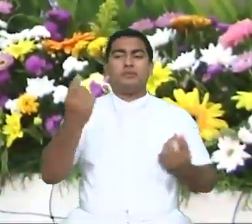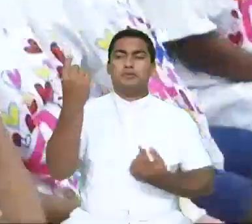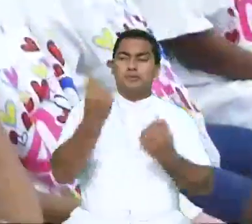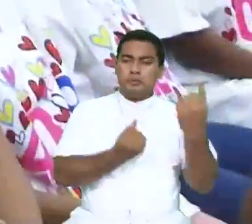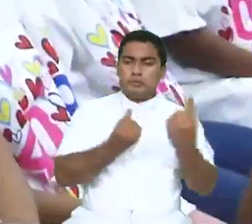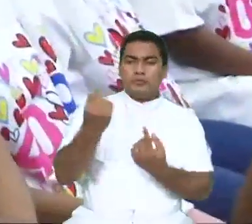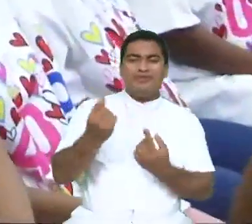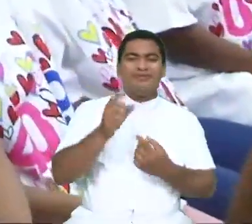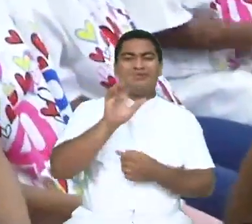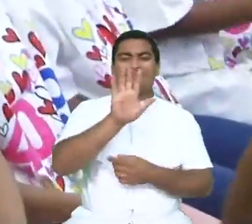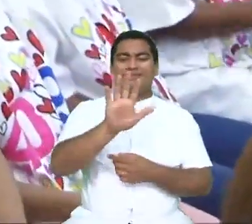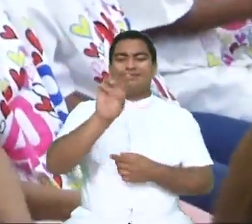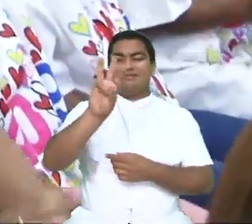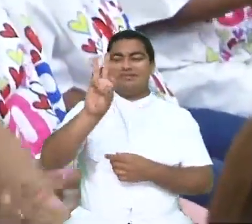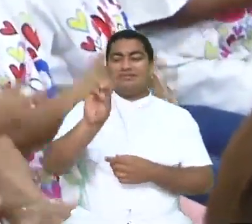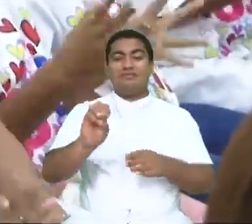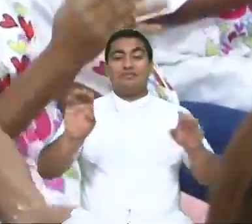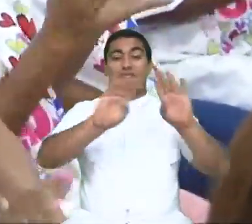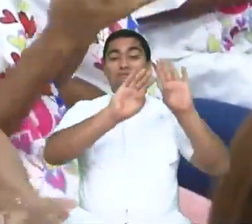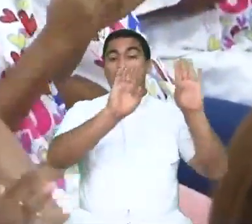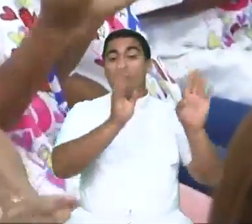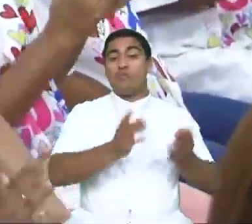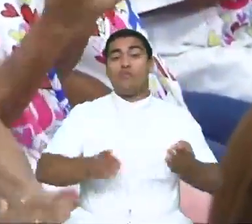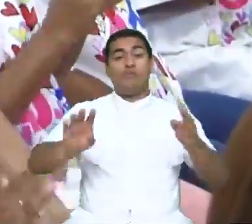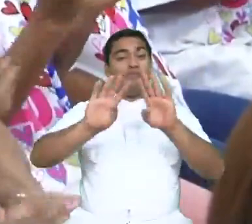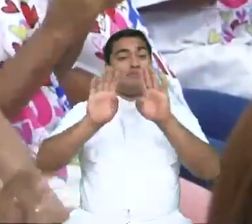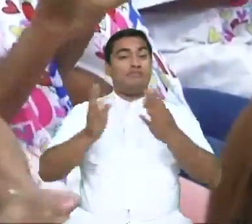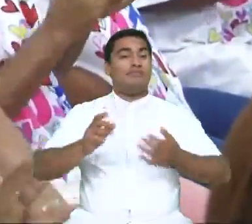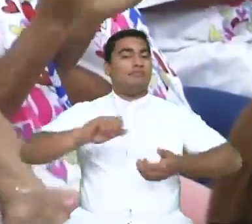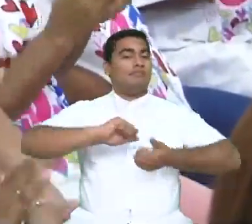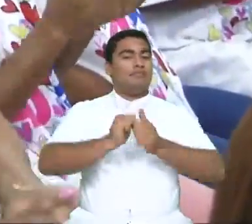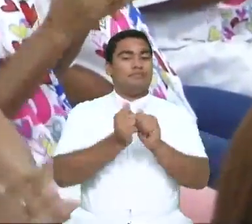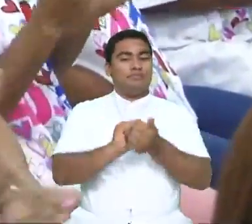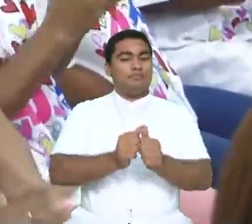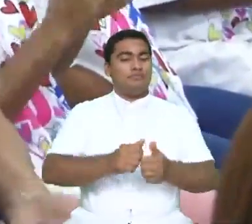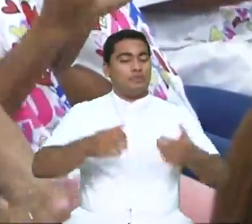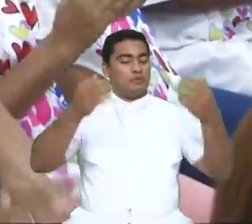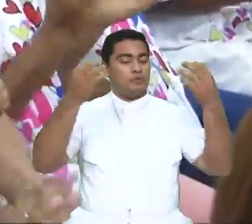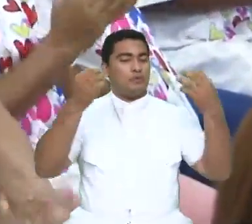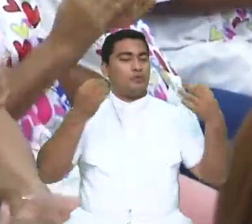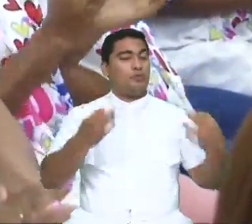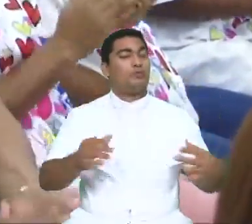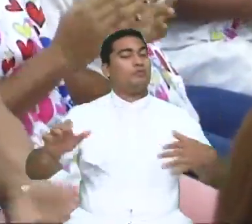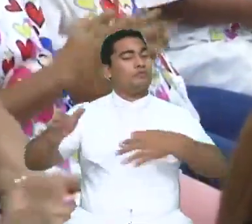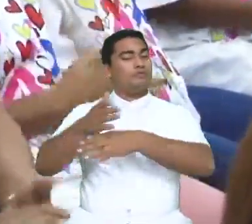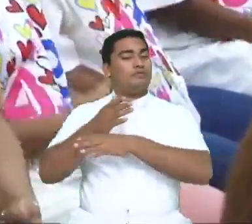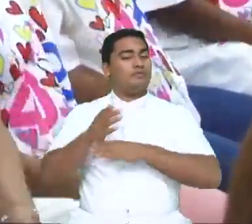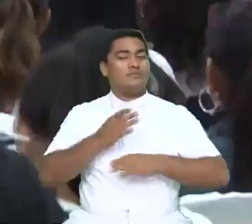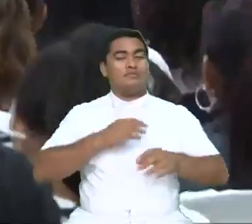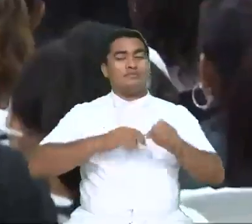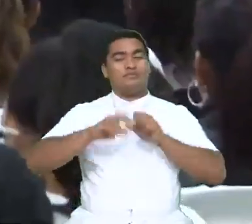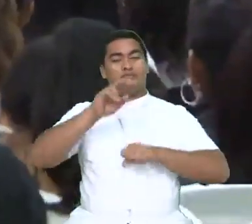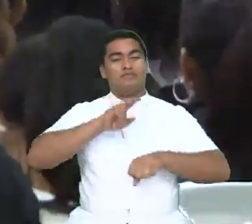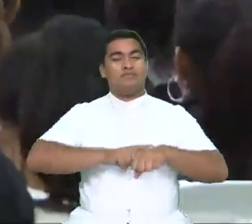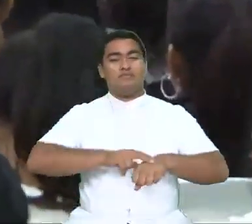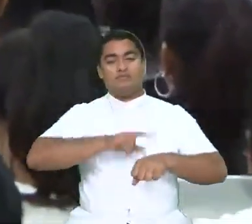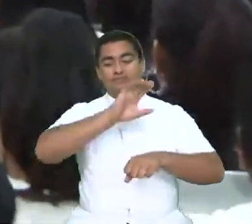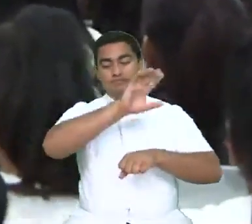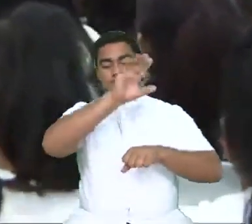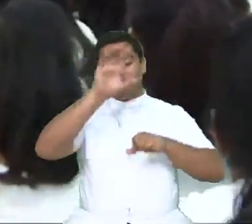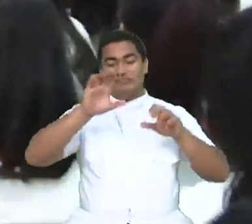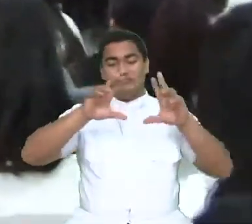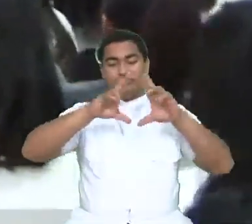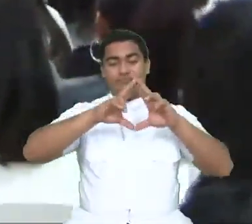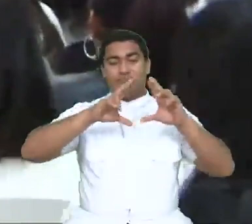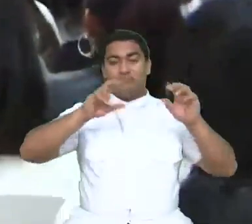530 mujeres deportistas que se han desempeñado eficientemente en las diversas disciplinas a nivel nacional y han representado de